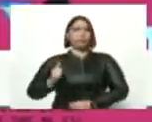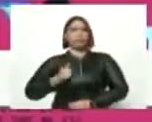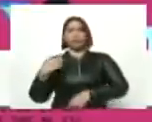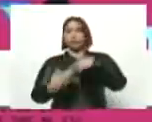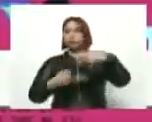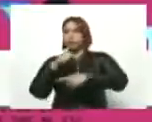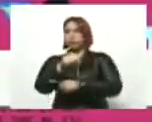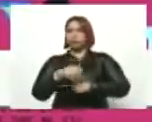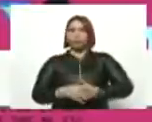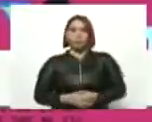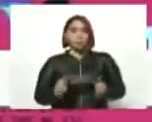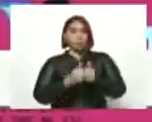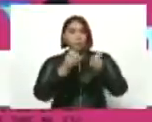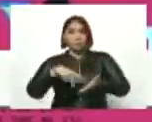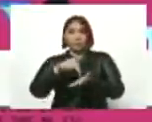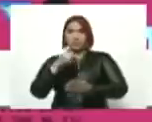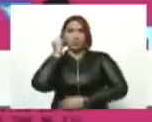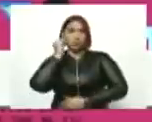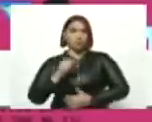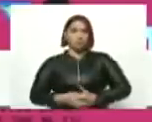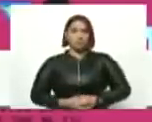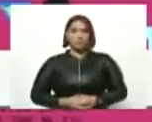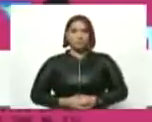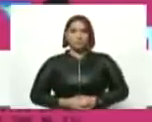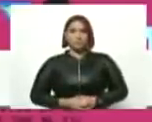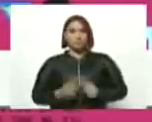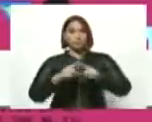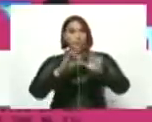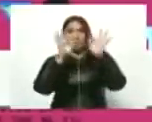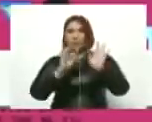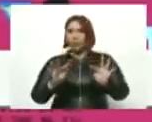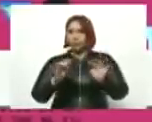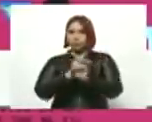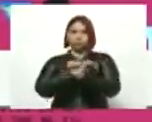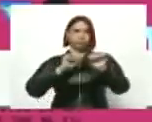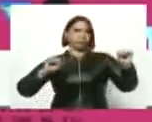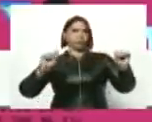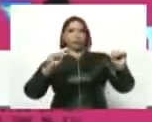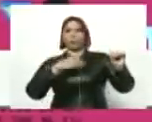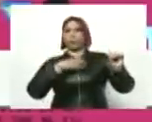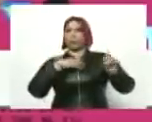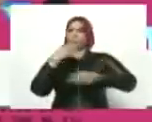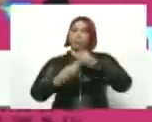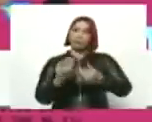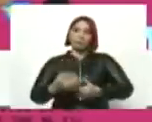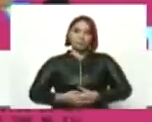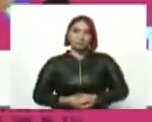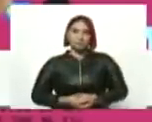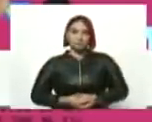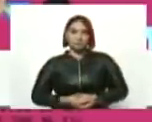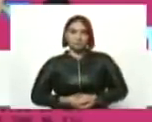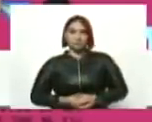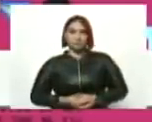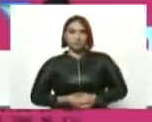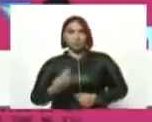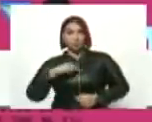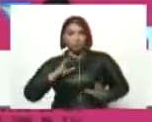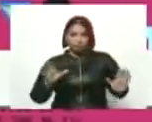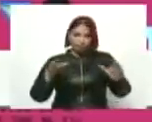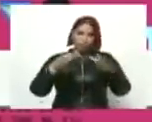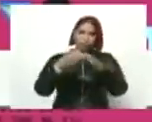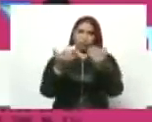revolución con la presencia de la mujer. De otra forma, sería imposible hacerlo. Y nos reunimos